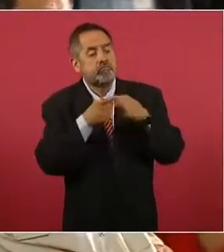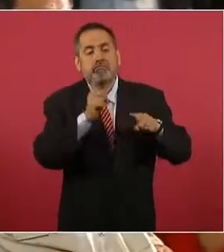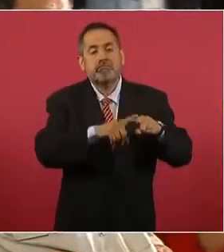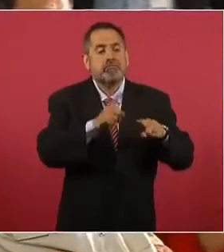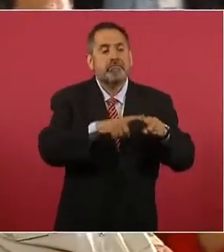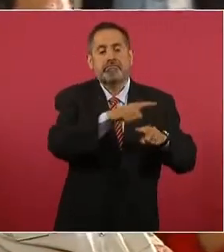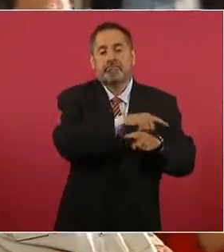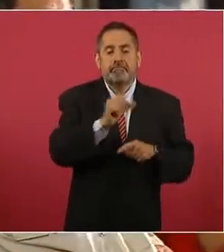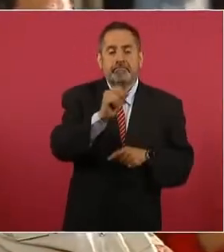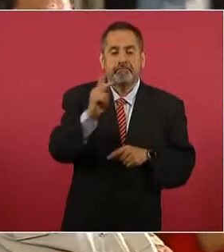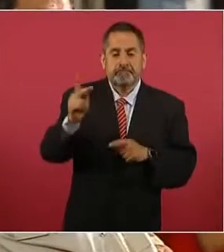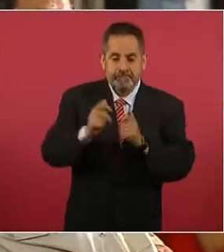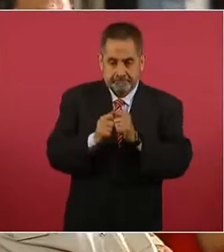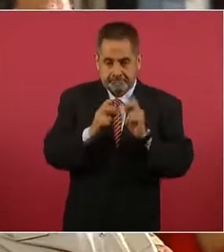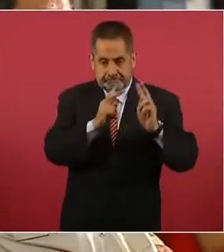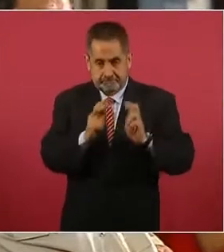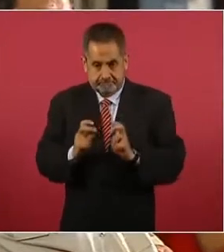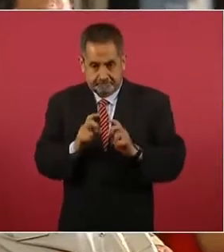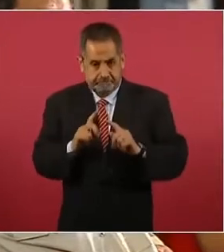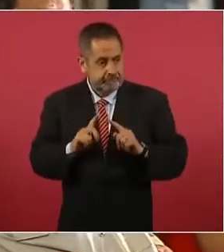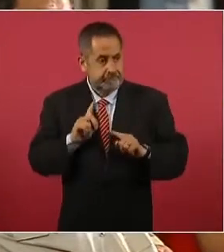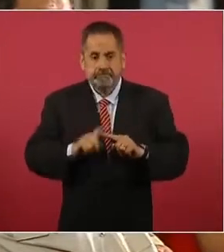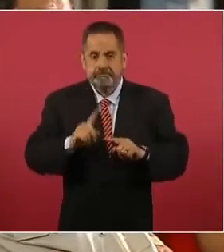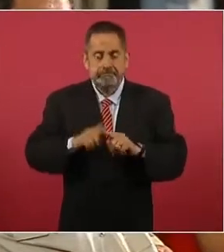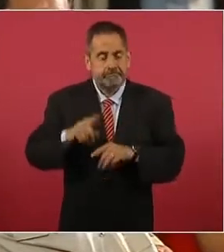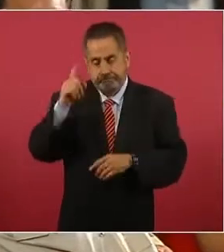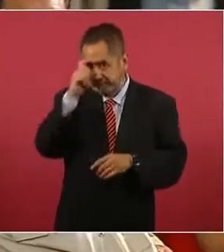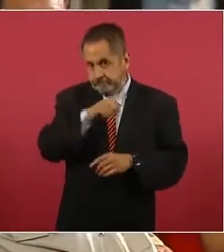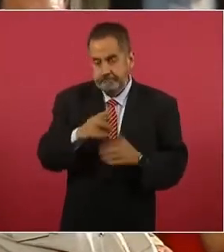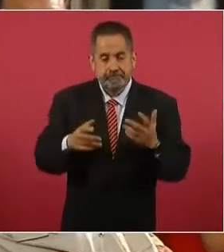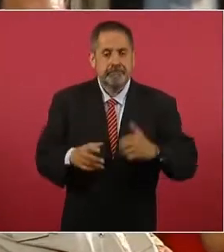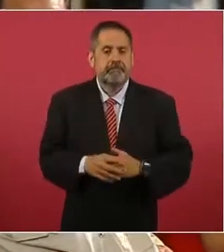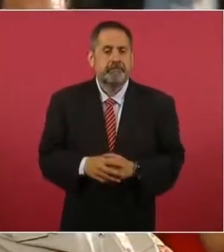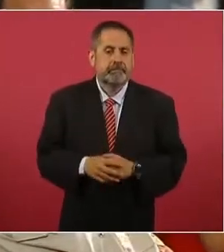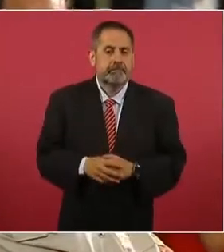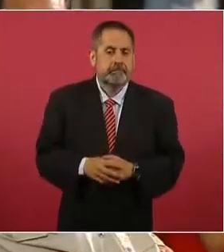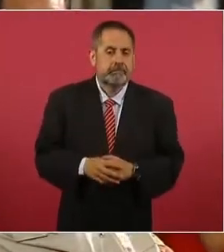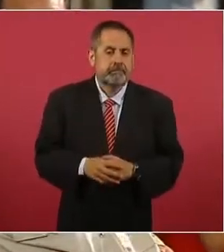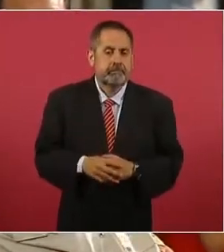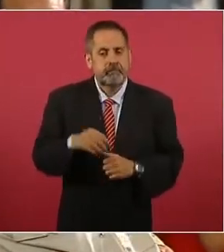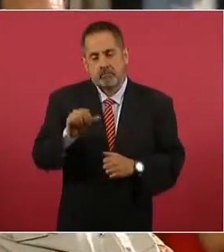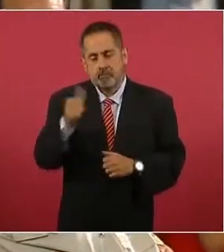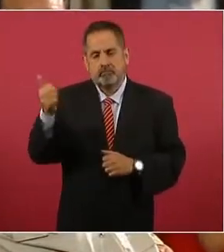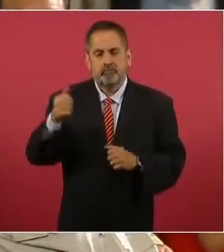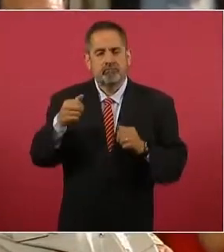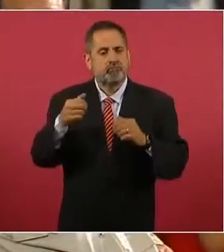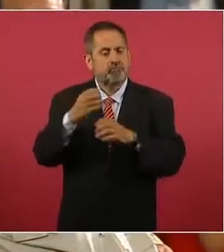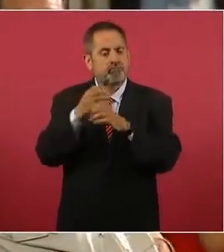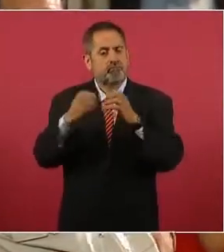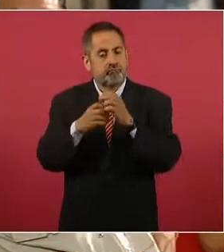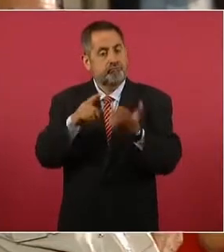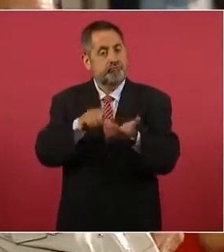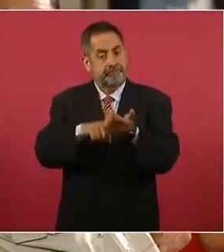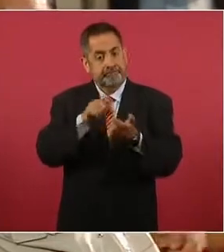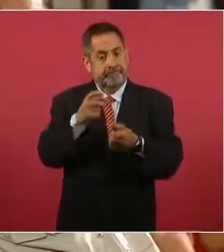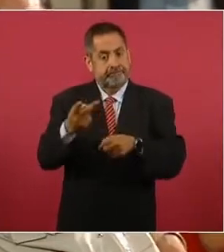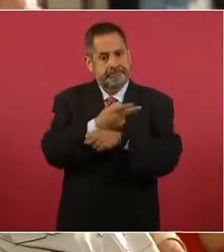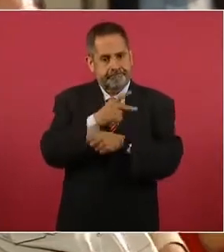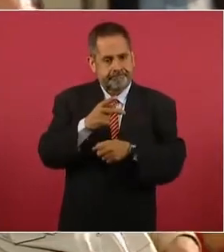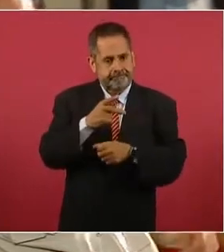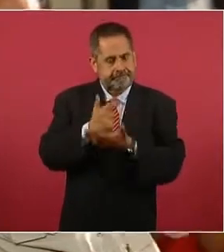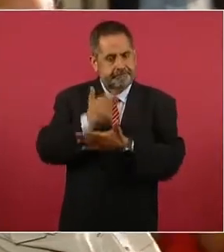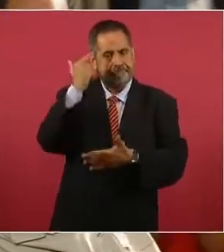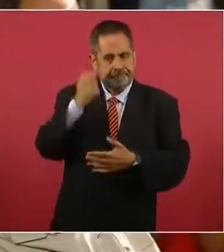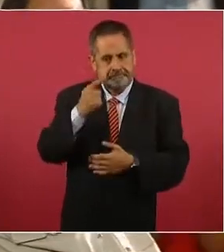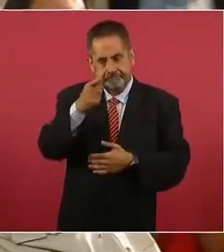detrás de las aplicaciones es bastante complejo. Otro de las cosas que suceden, y para dar un poco la